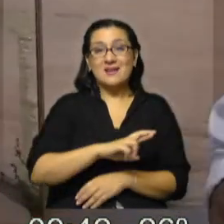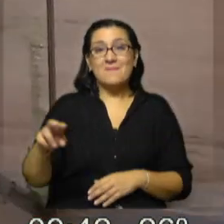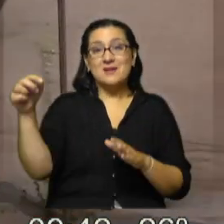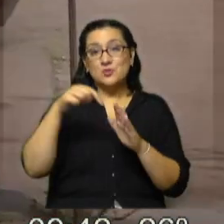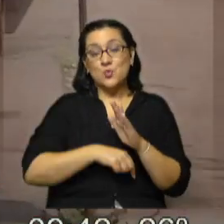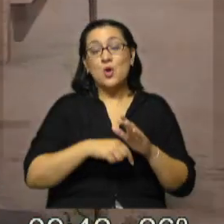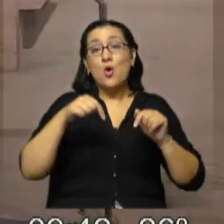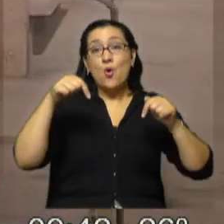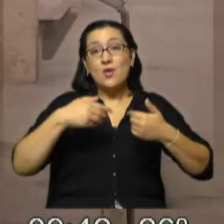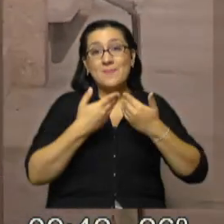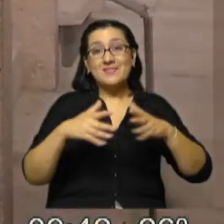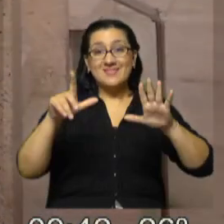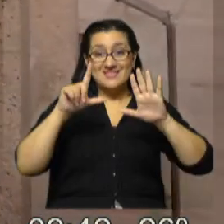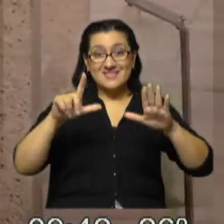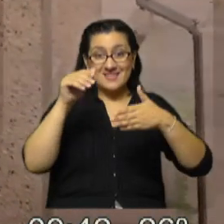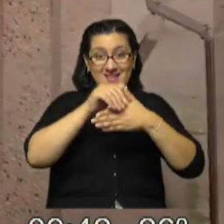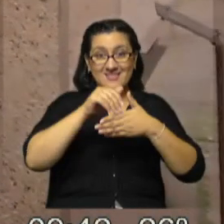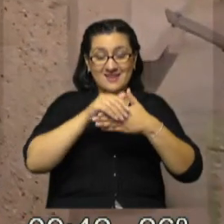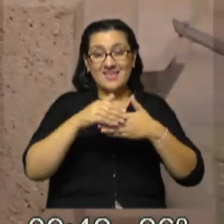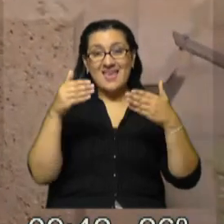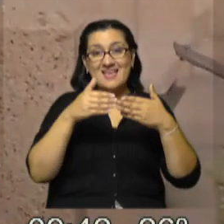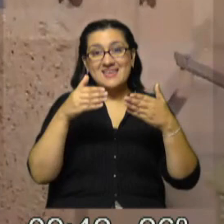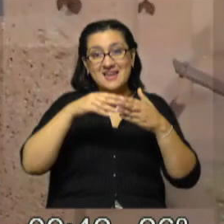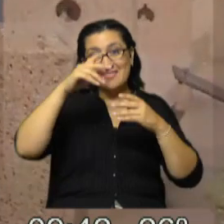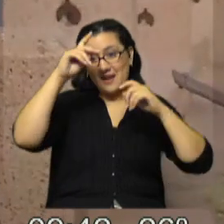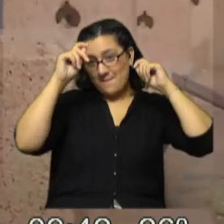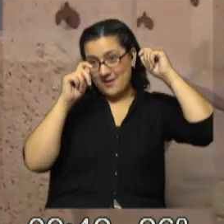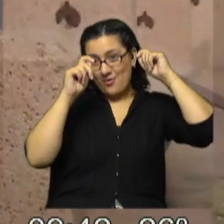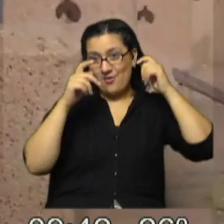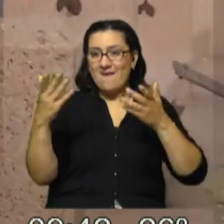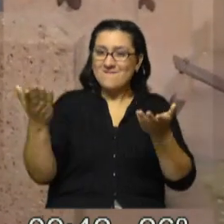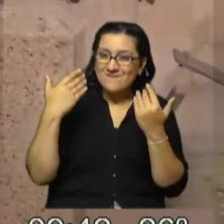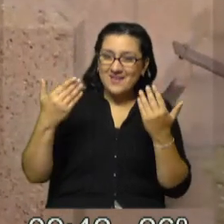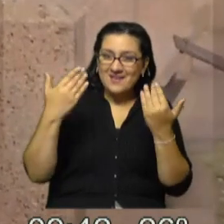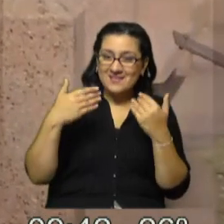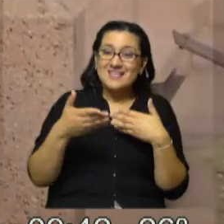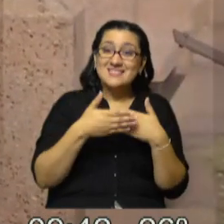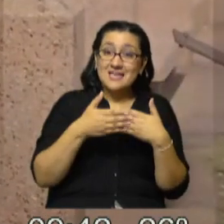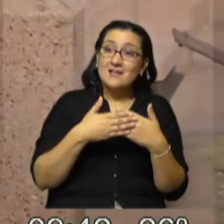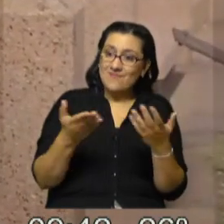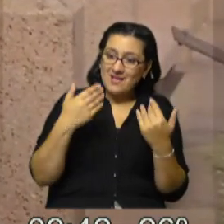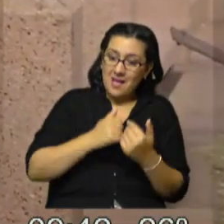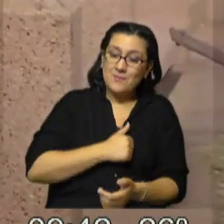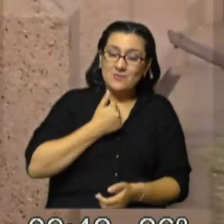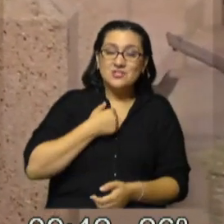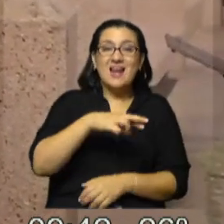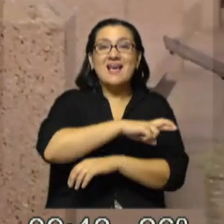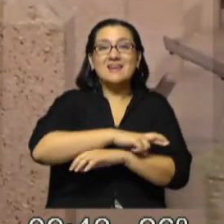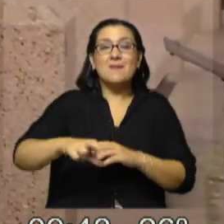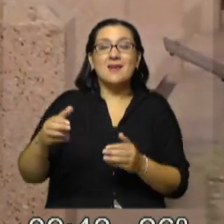a partir de las 7 de la tarde, esquinas de la milonga, véngase a milonguear, vecino o vecina que ande cerca por aquí, Rambla y Ejido,